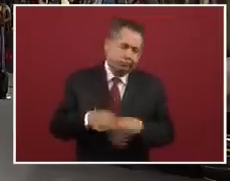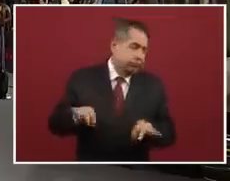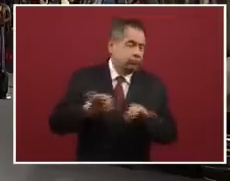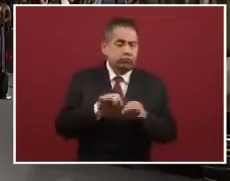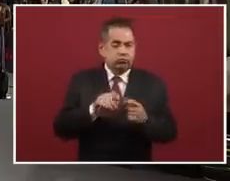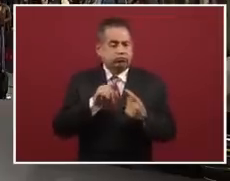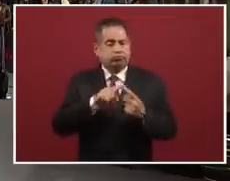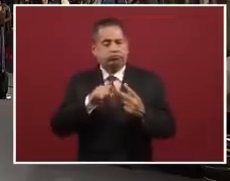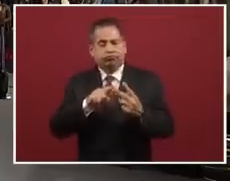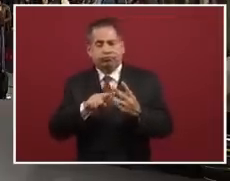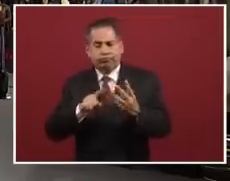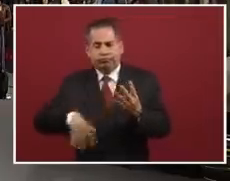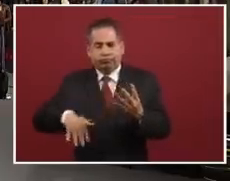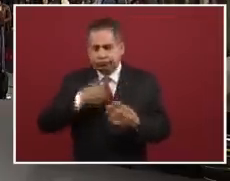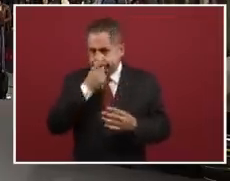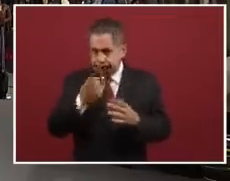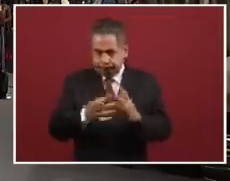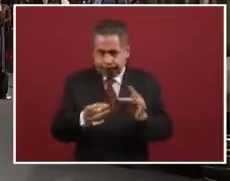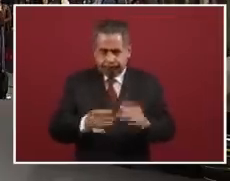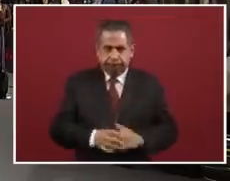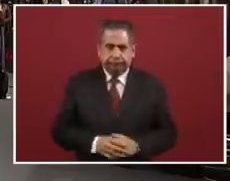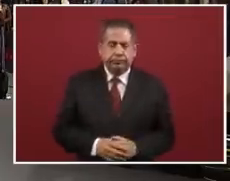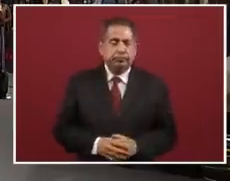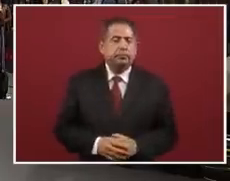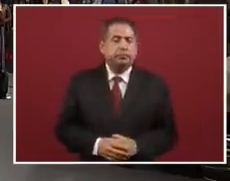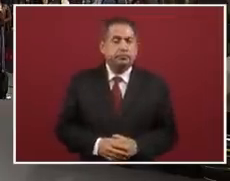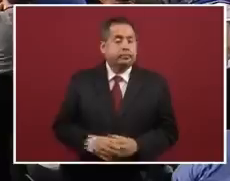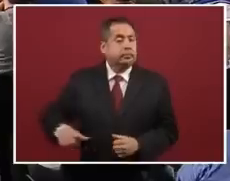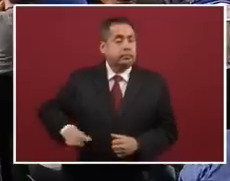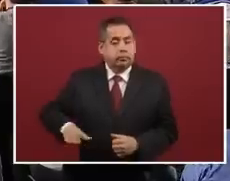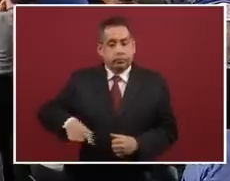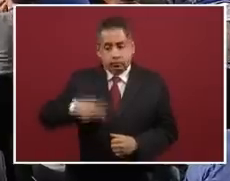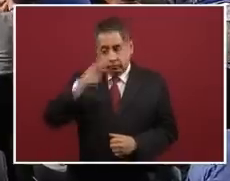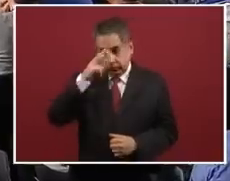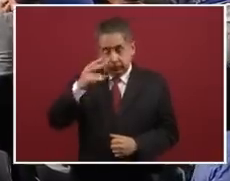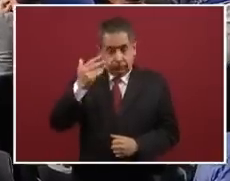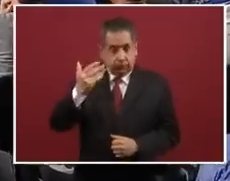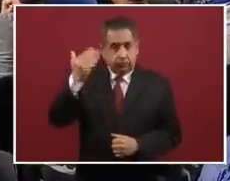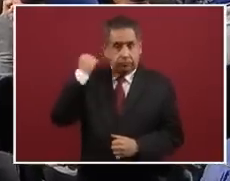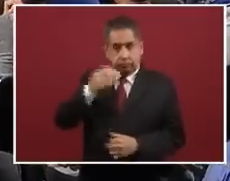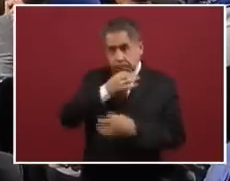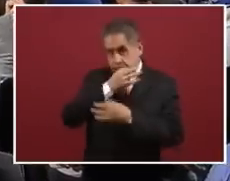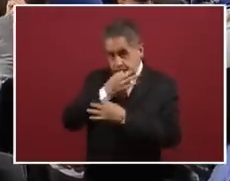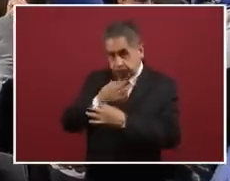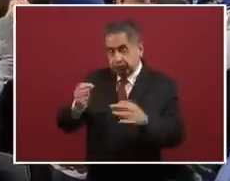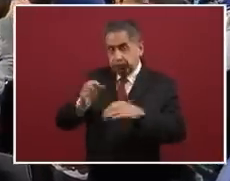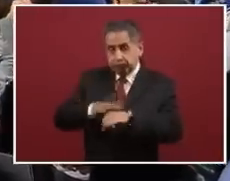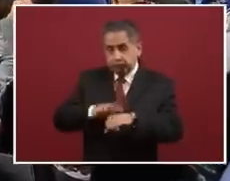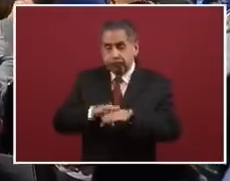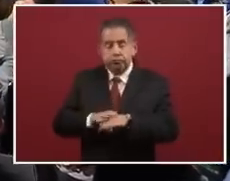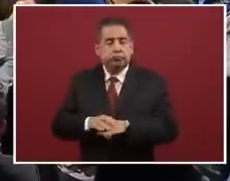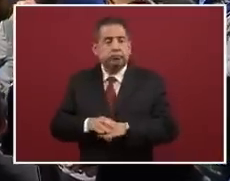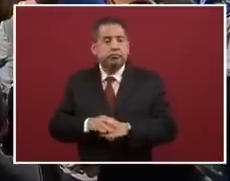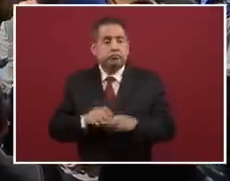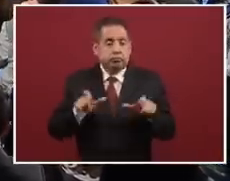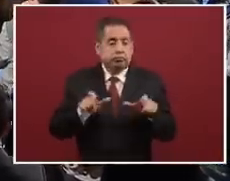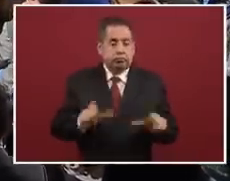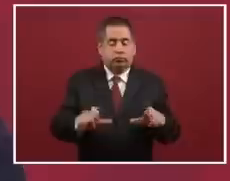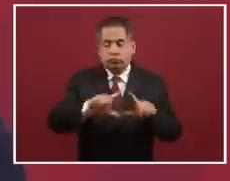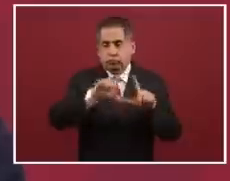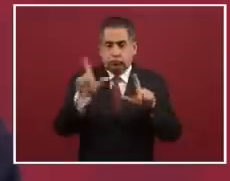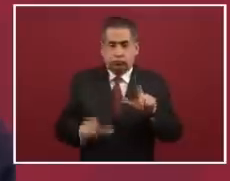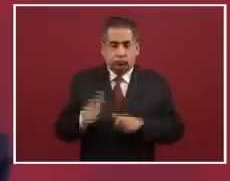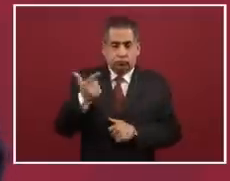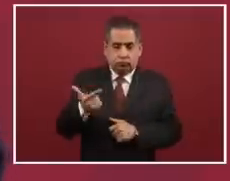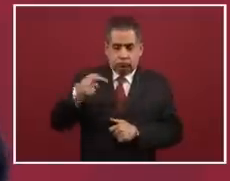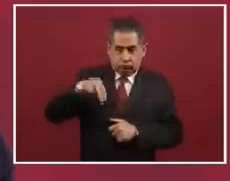lo que se acaba de decir? Ya el gobierno de la República había anunciado que se desplegaría la Guardia Nacional y se harían